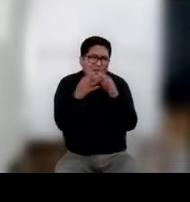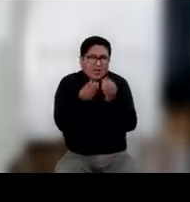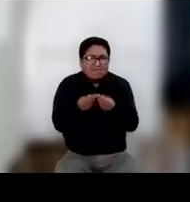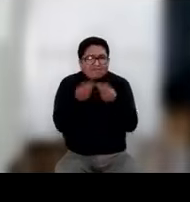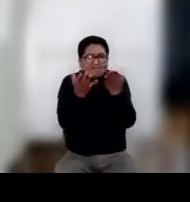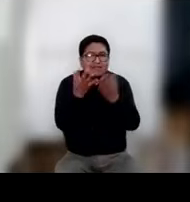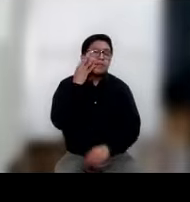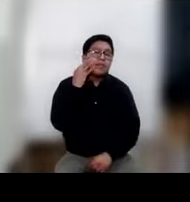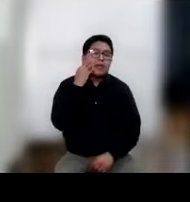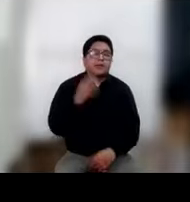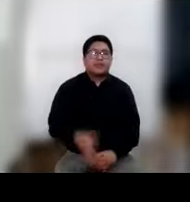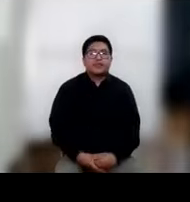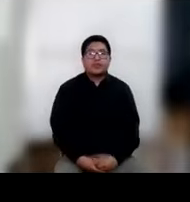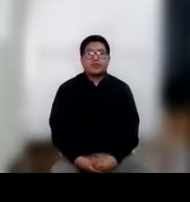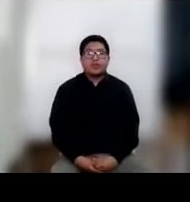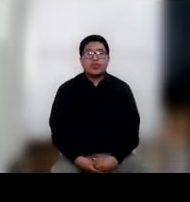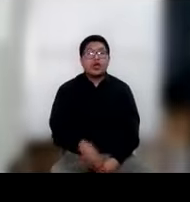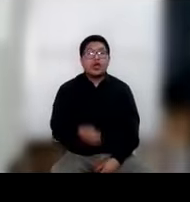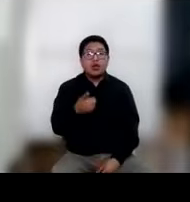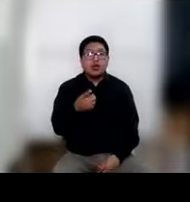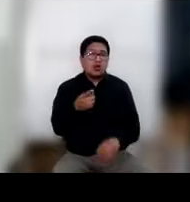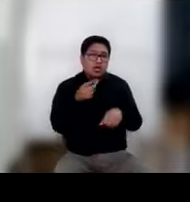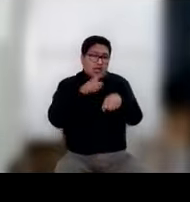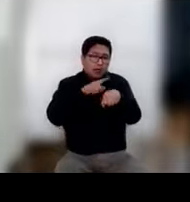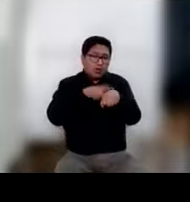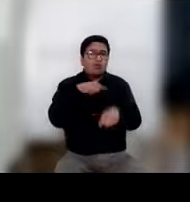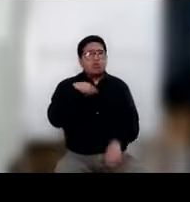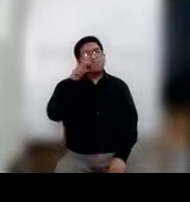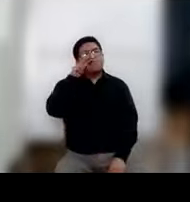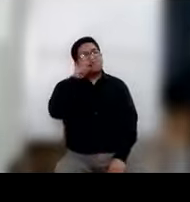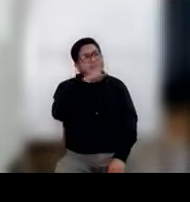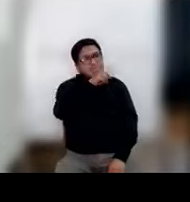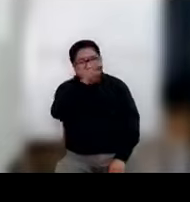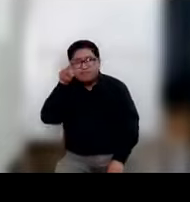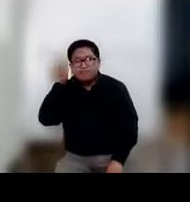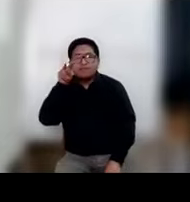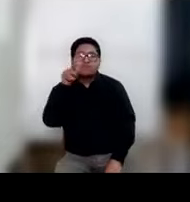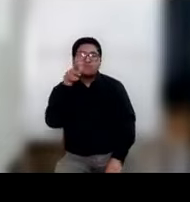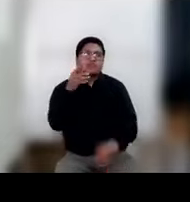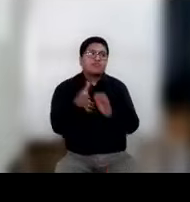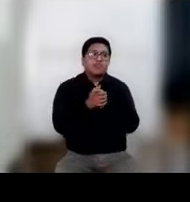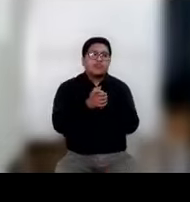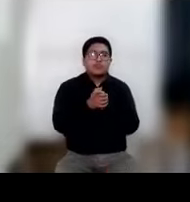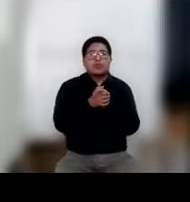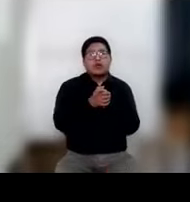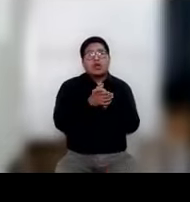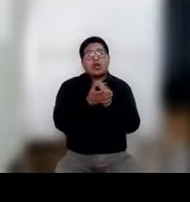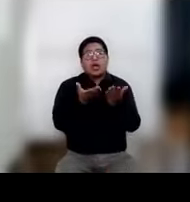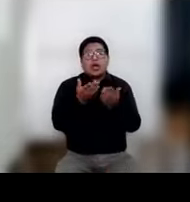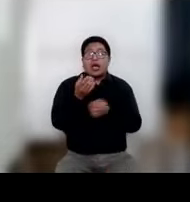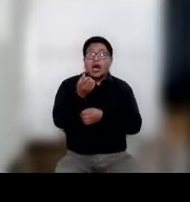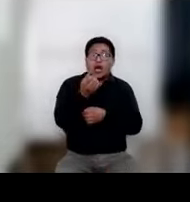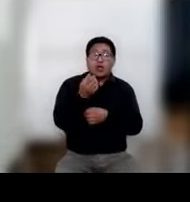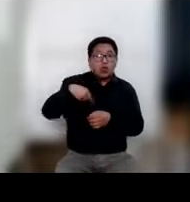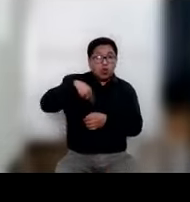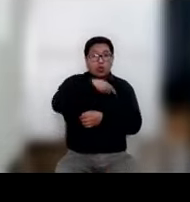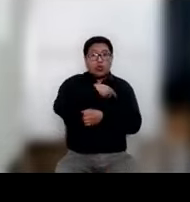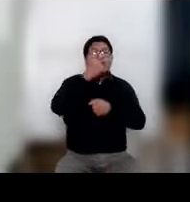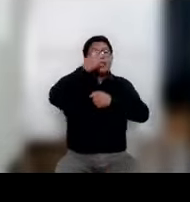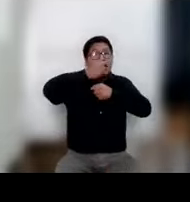ustedes van a en este poco tiempo en poder percibir de que nosotros los o los colaboradores y educadores